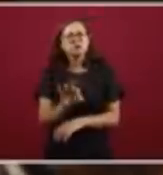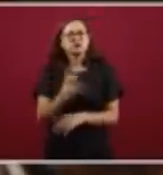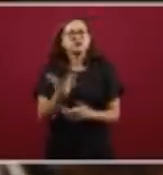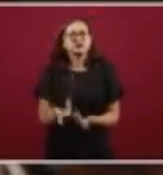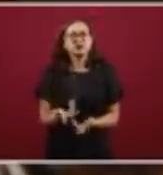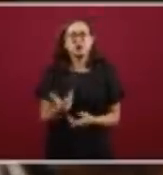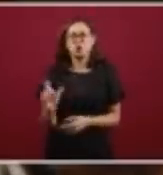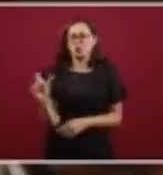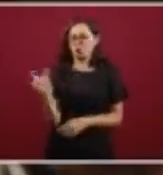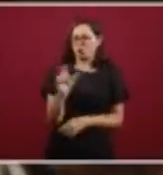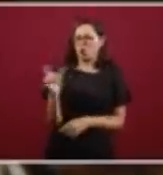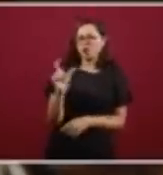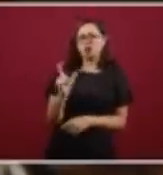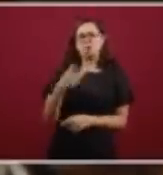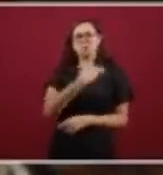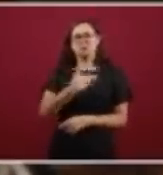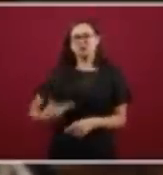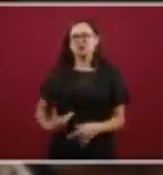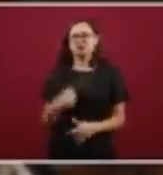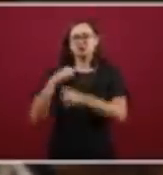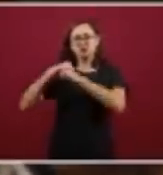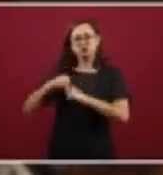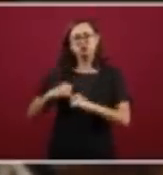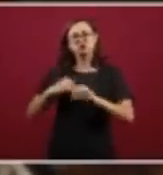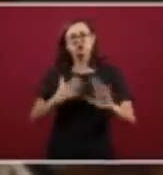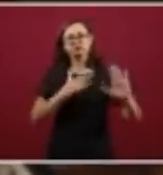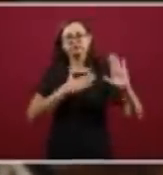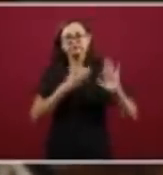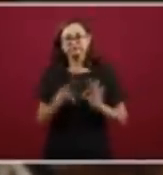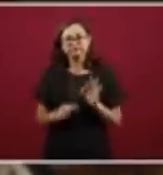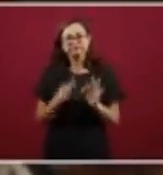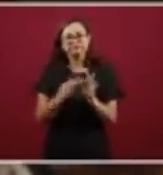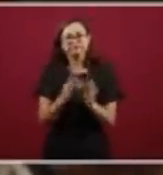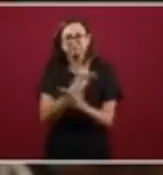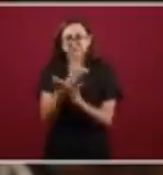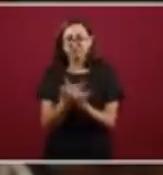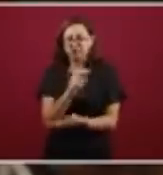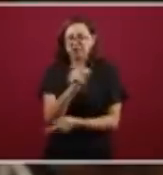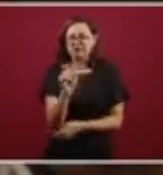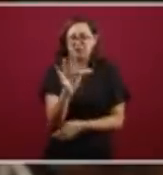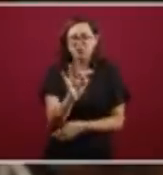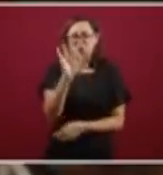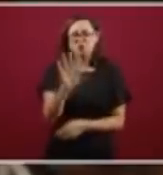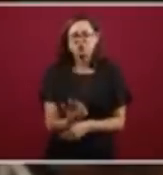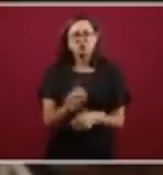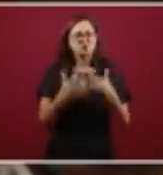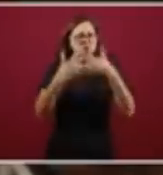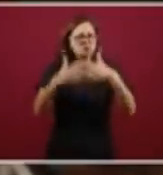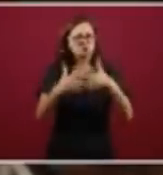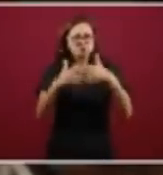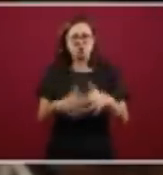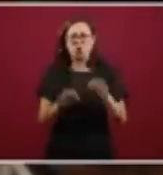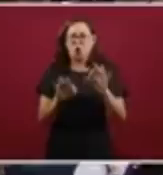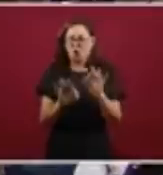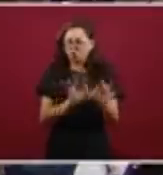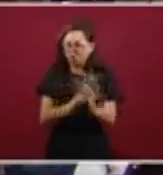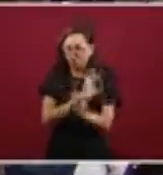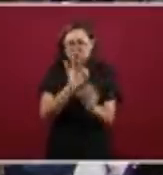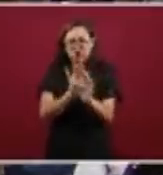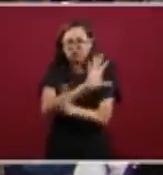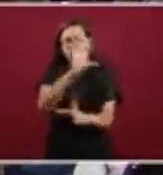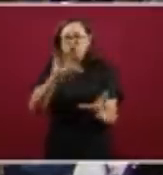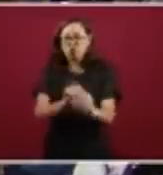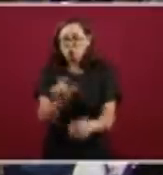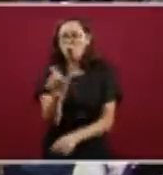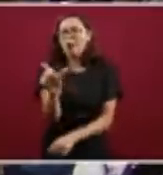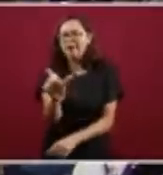presidente y las autoridades correspondientes se comprometen a que este programa esté al 100% funcionando con los engranajes correspondientes? Muchas